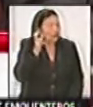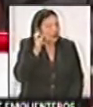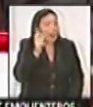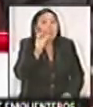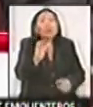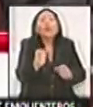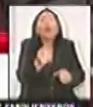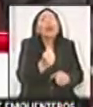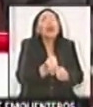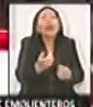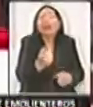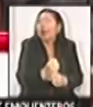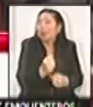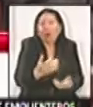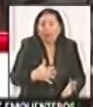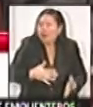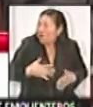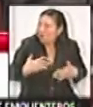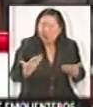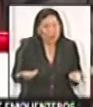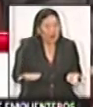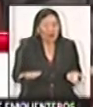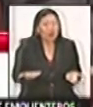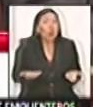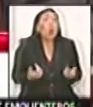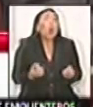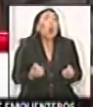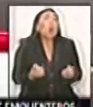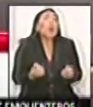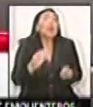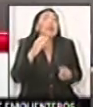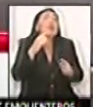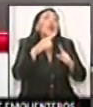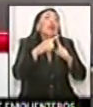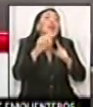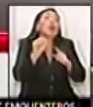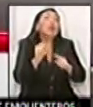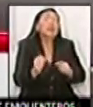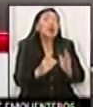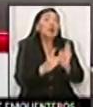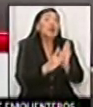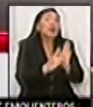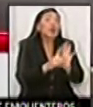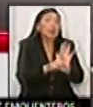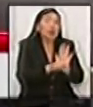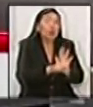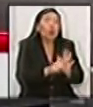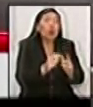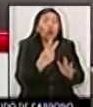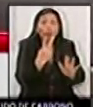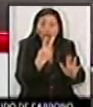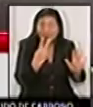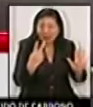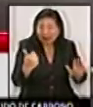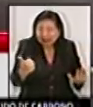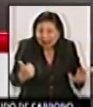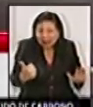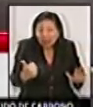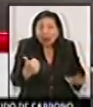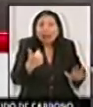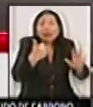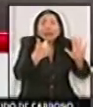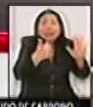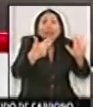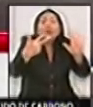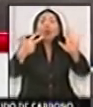los trabajadores. No puede ser, ¿saben cuánto es una CTS para el decreto legislativo 276?